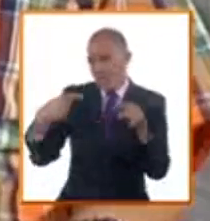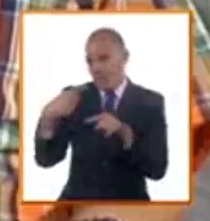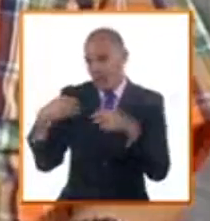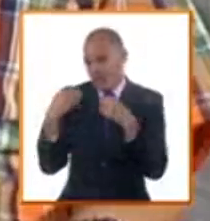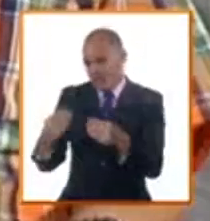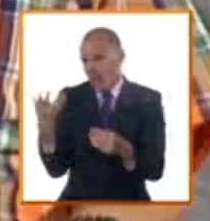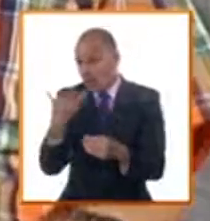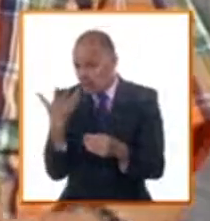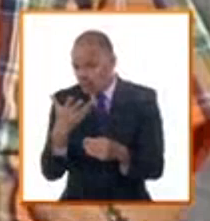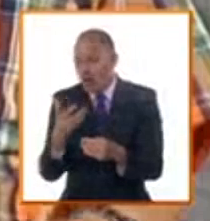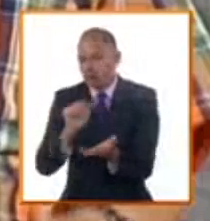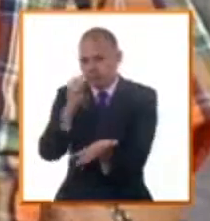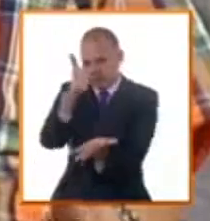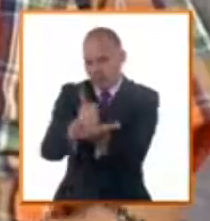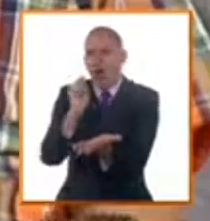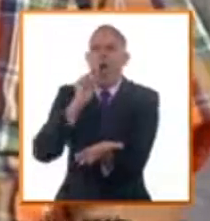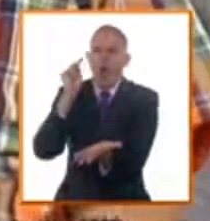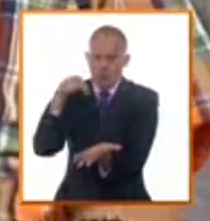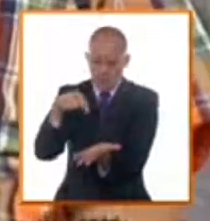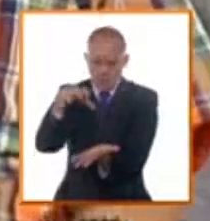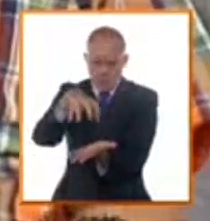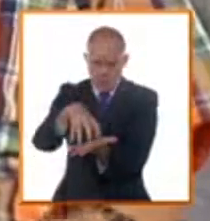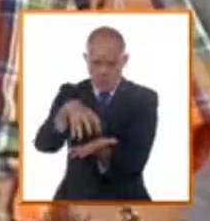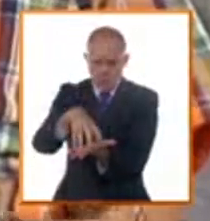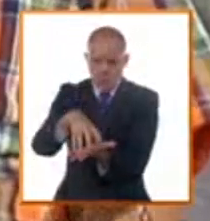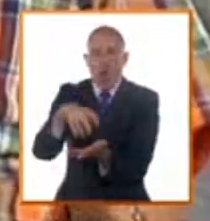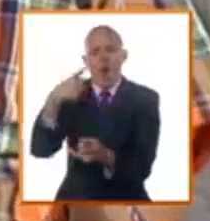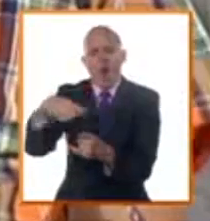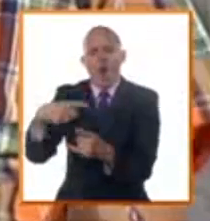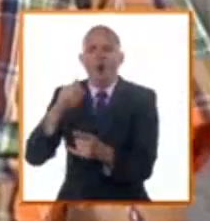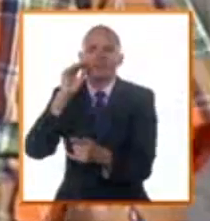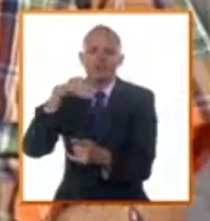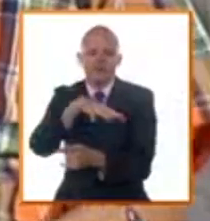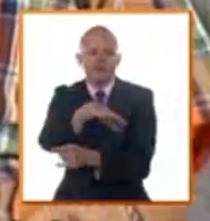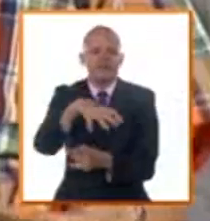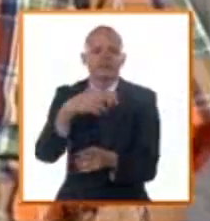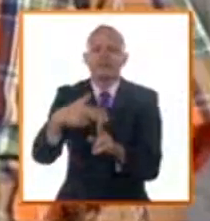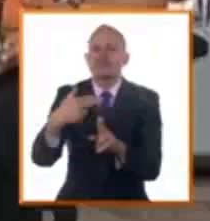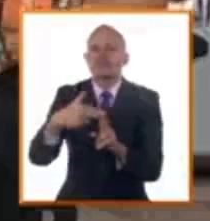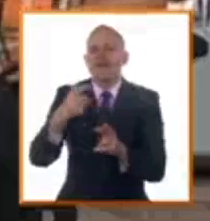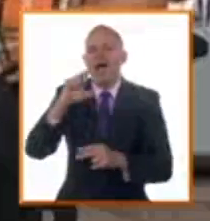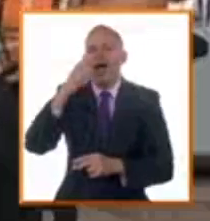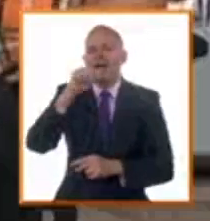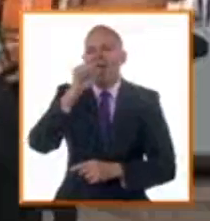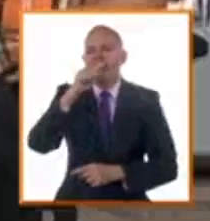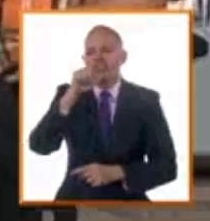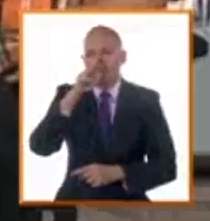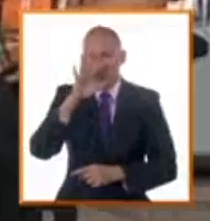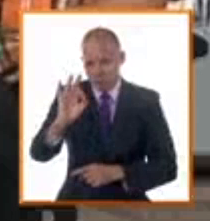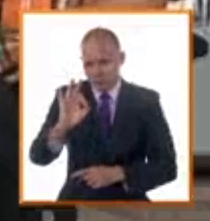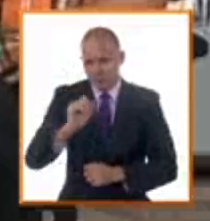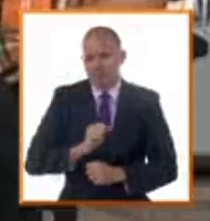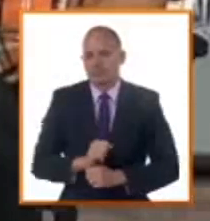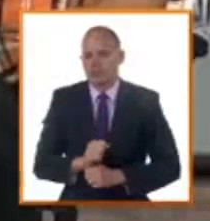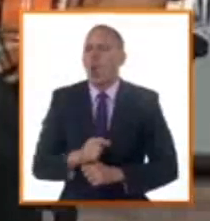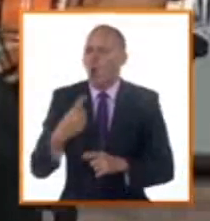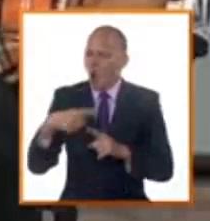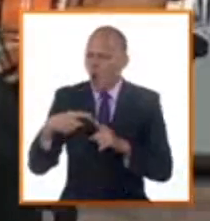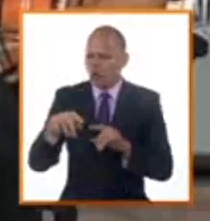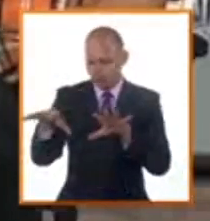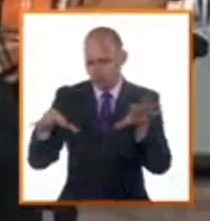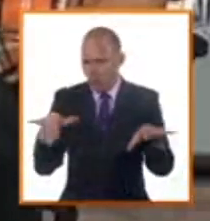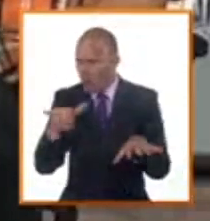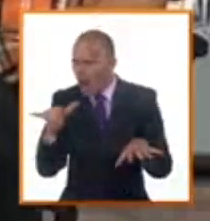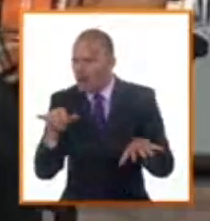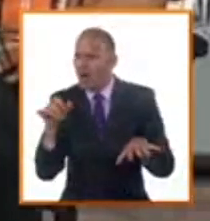poblado de Cándido González. Eso implica también que otros territorios también están realizando su levantamiento, y todos